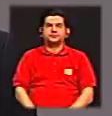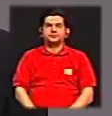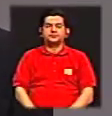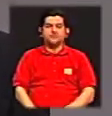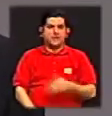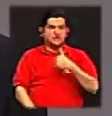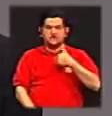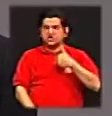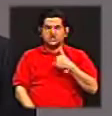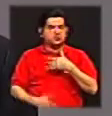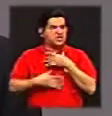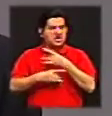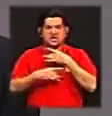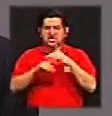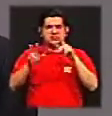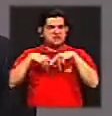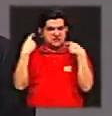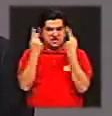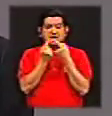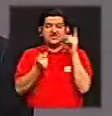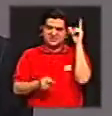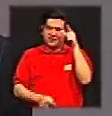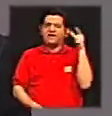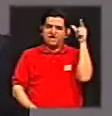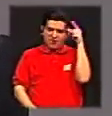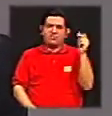Si no tienen simpatías partidarias, eso es bastante obvio,